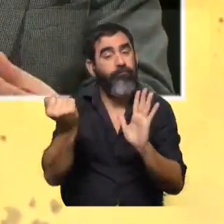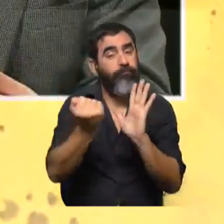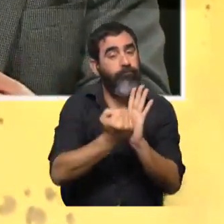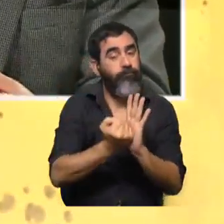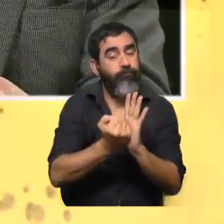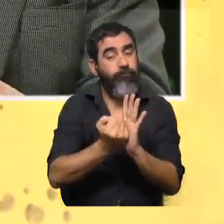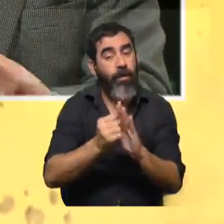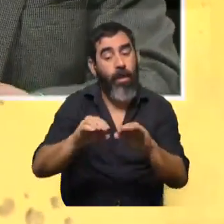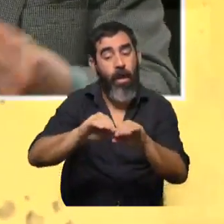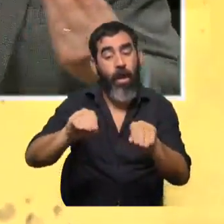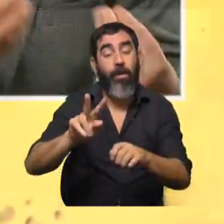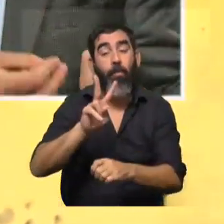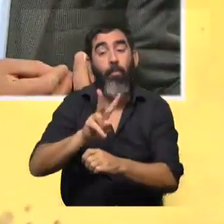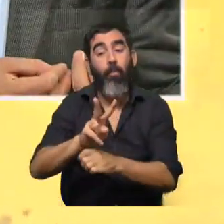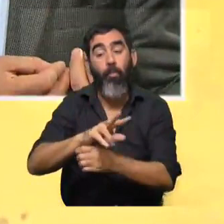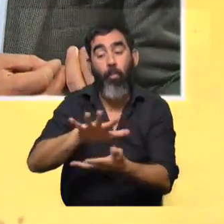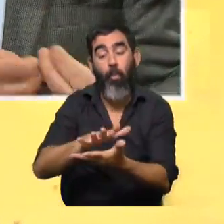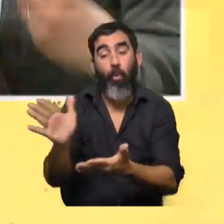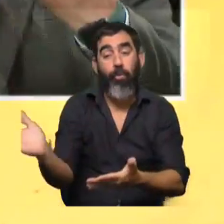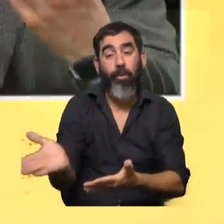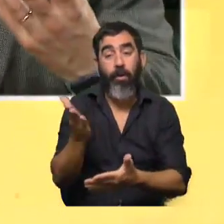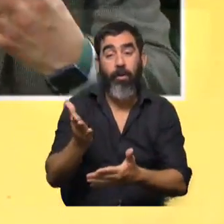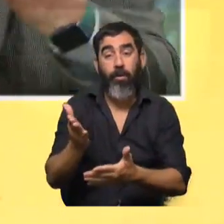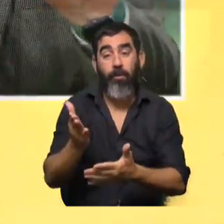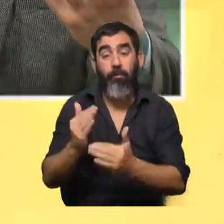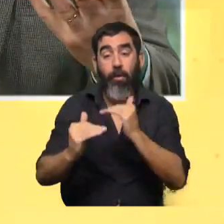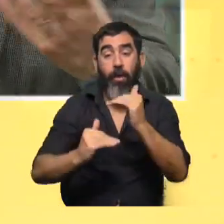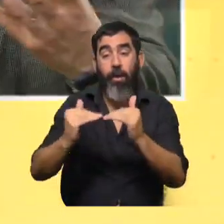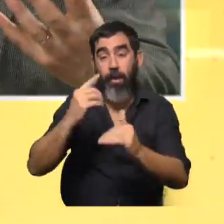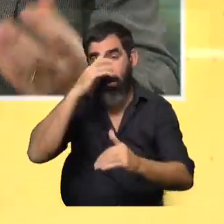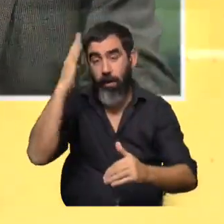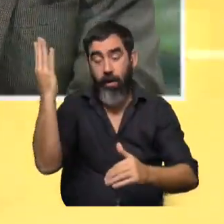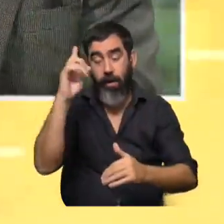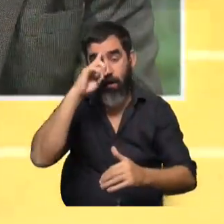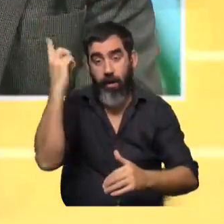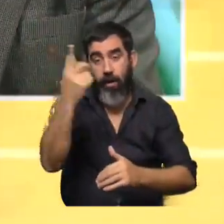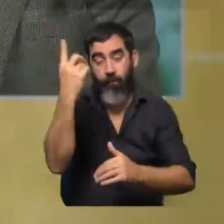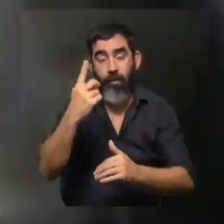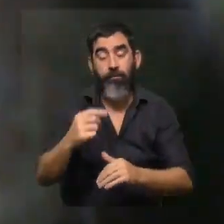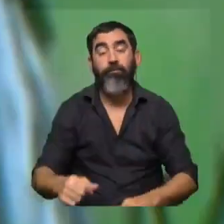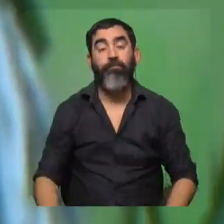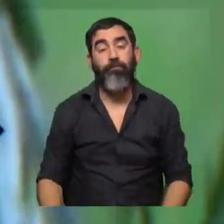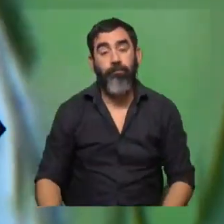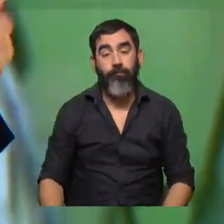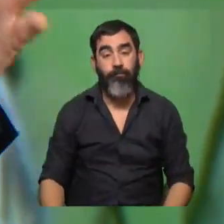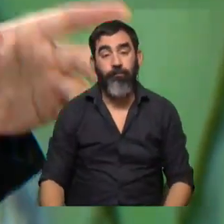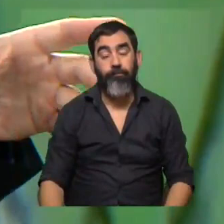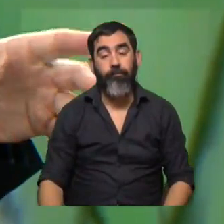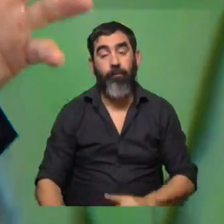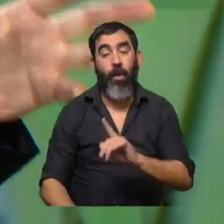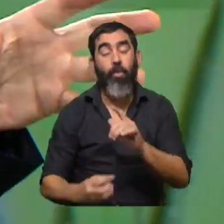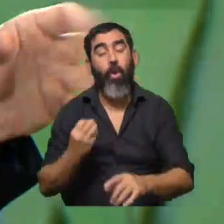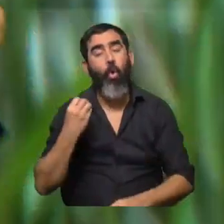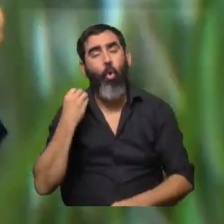estar siendo producida en un área protegida, le da incluso a nivel internacional otro estatus, ¿no? Habló recién de algunas de las conferencias